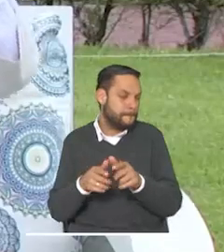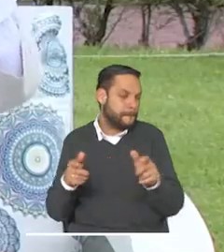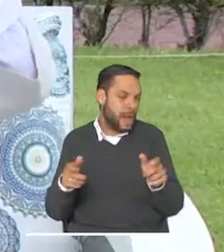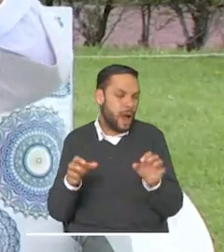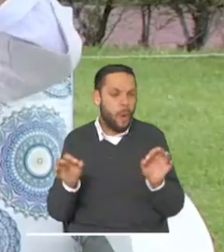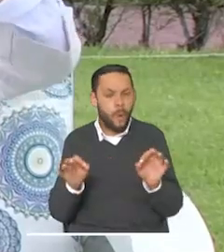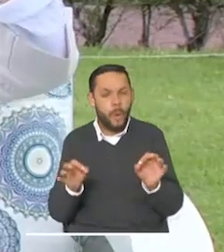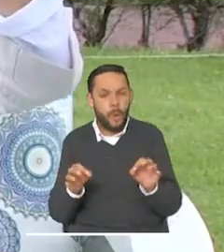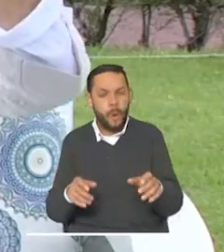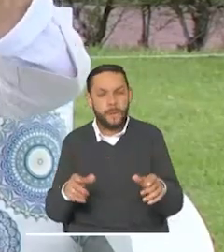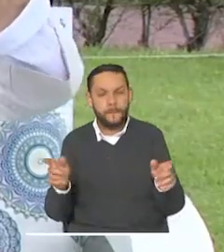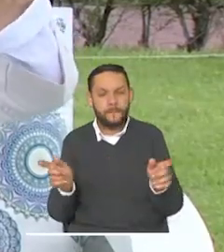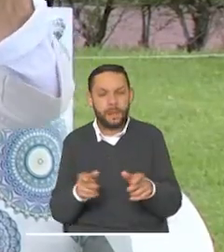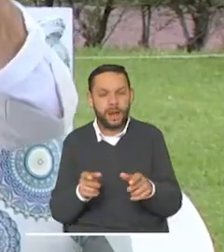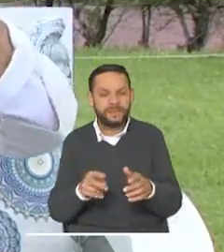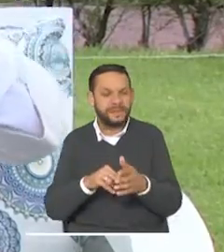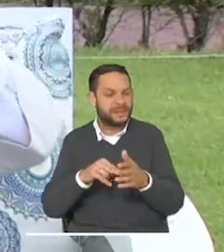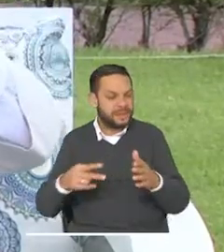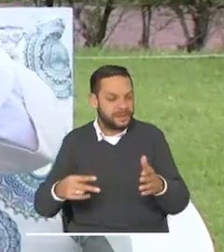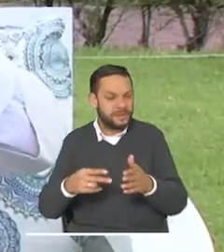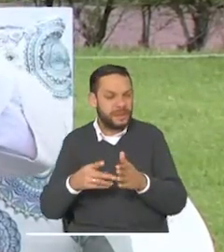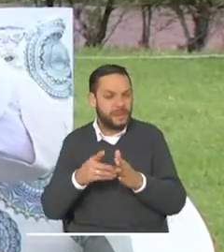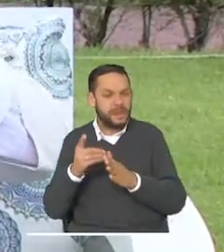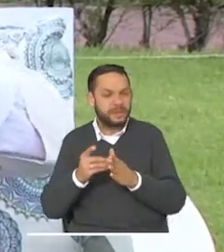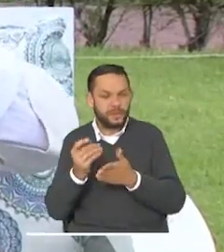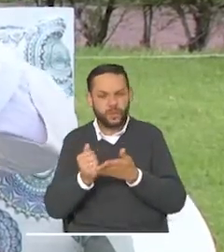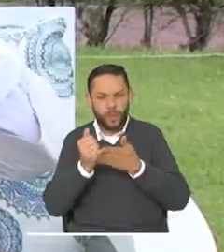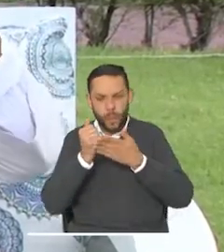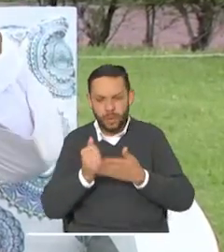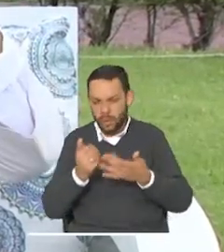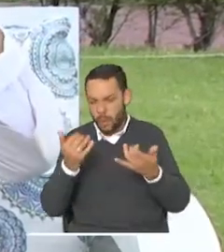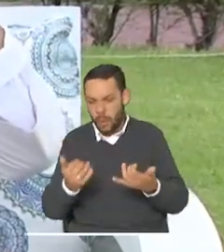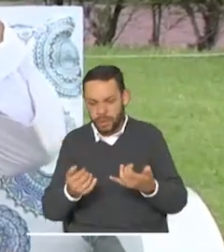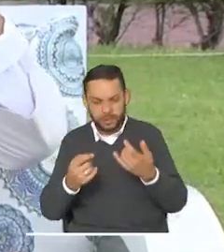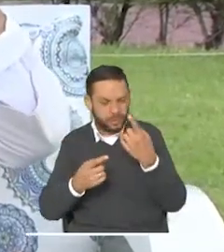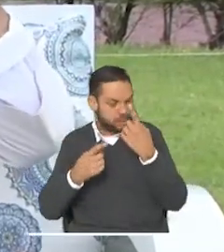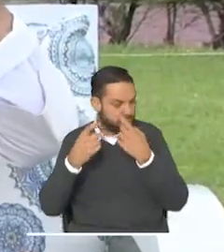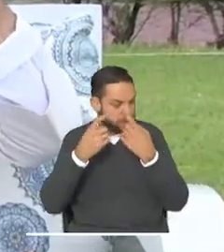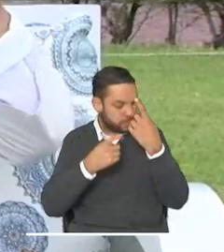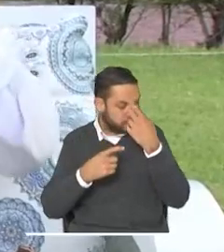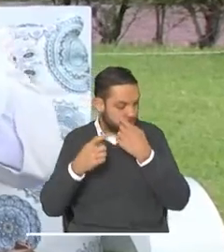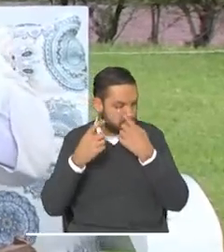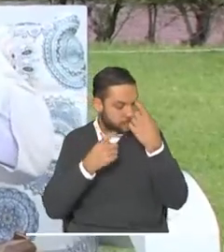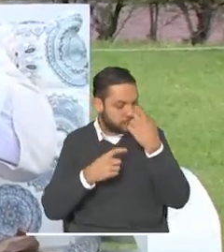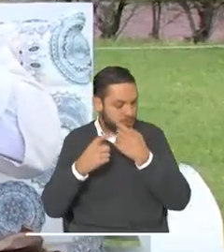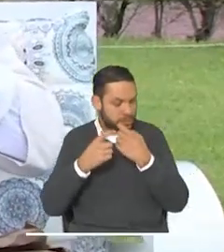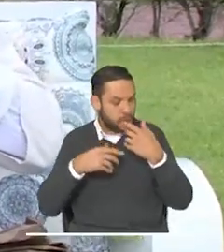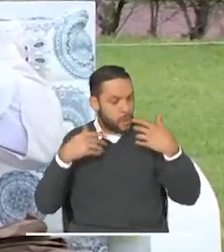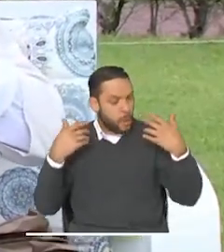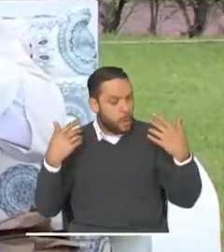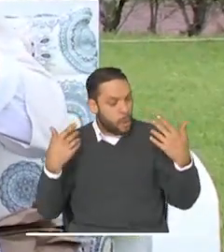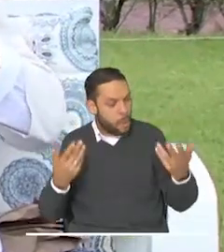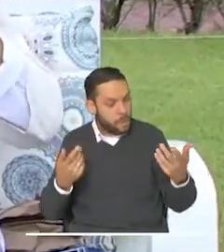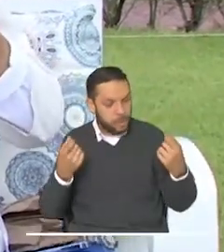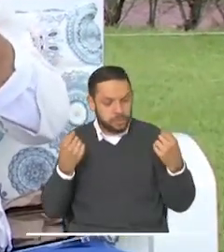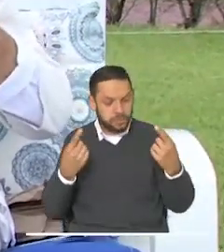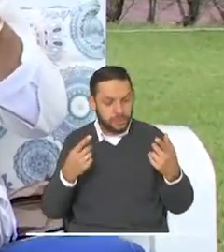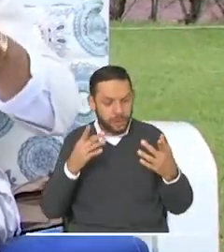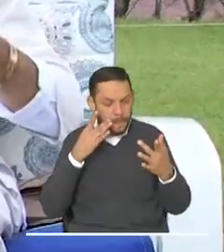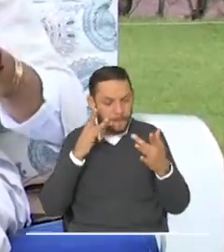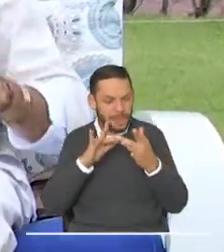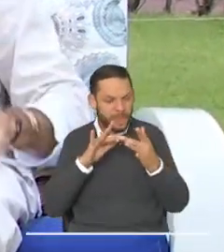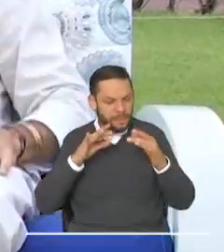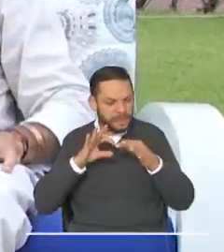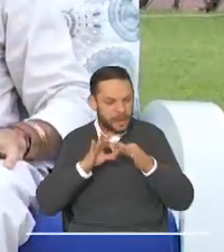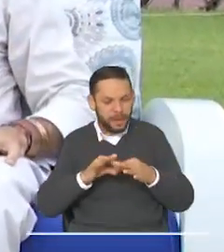evolución el desarrollo la tecnología y todas esas cosas nos han llevado a que esto se convierta cada vez